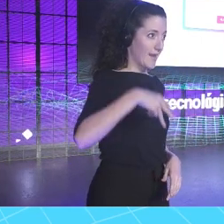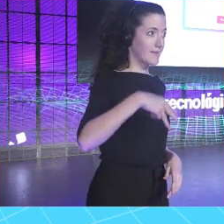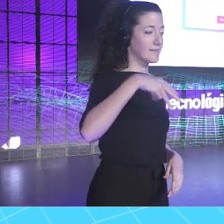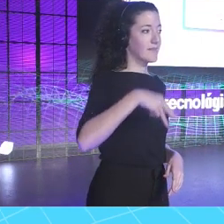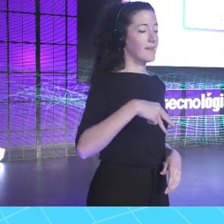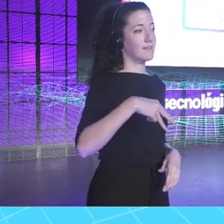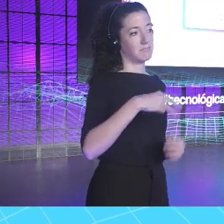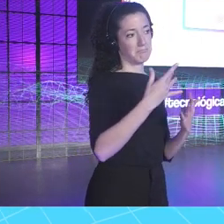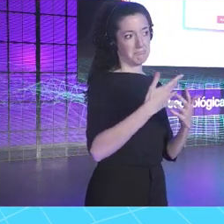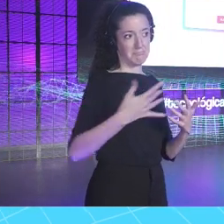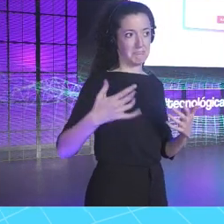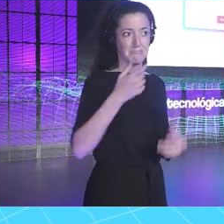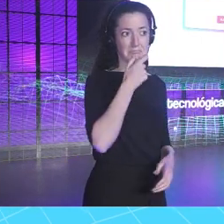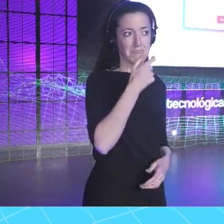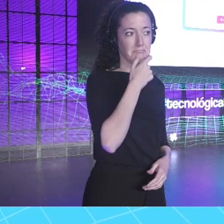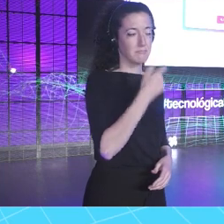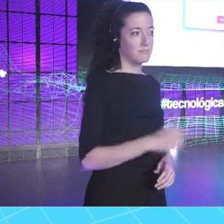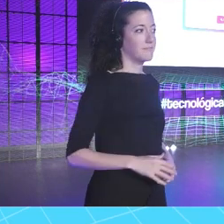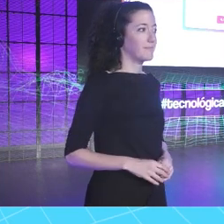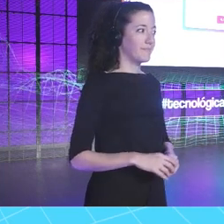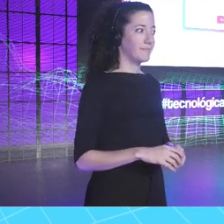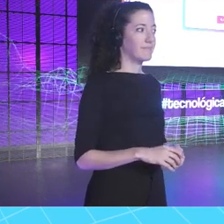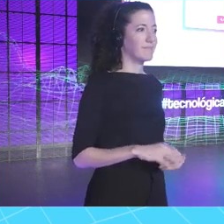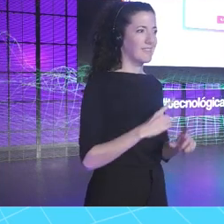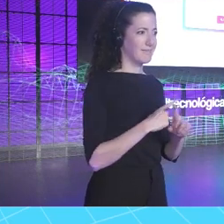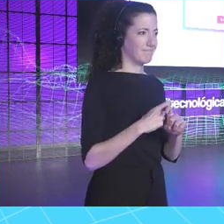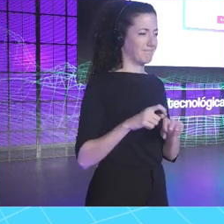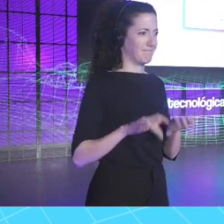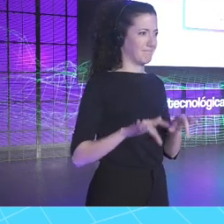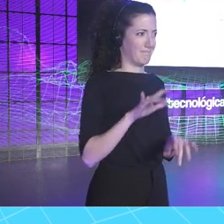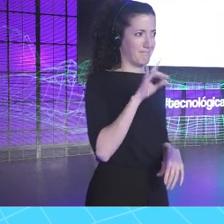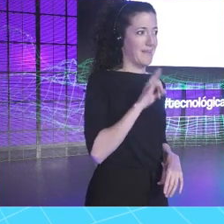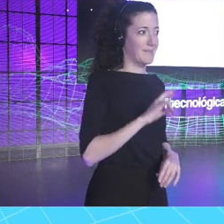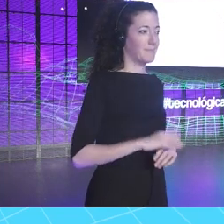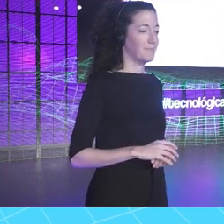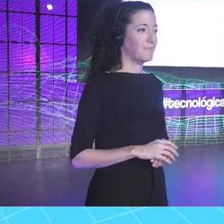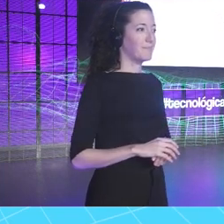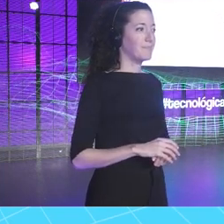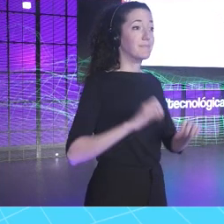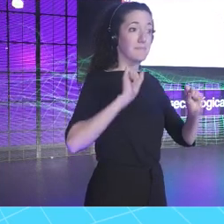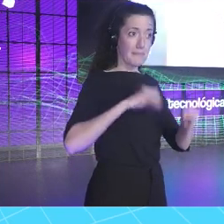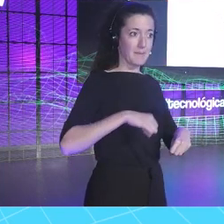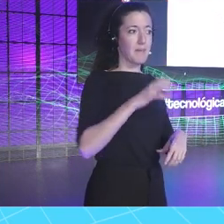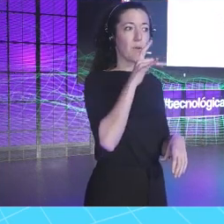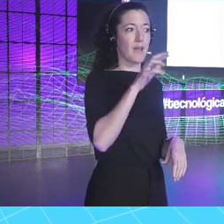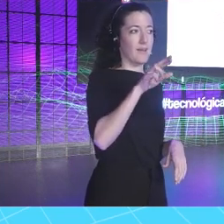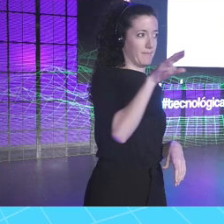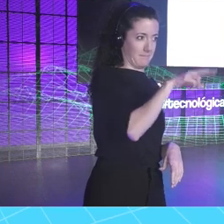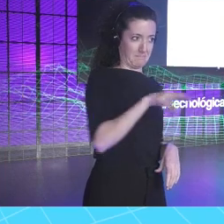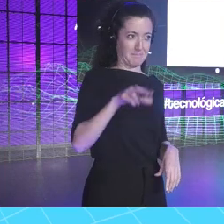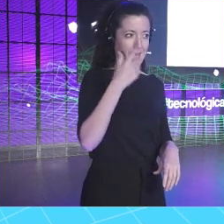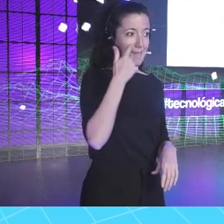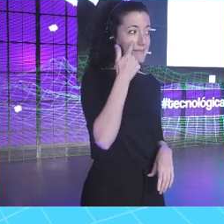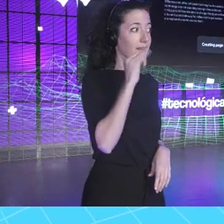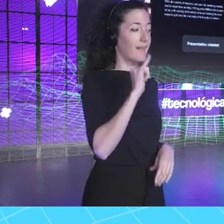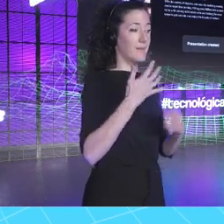mix que estoy escribiendo mal millennials vale Vamos a repasar todo lo que está pasando tenemos